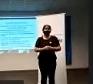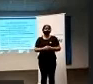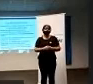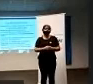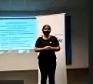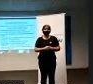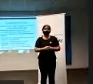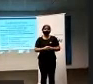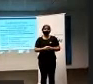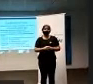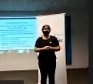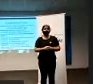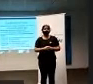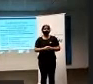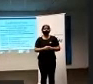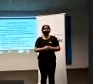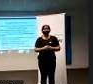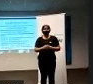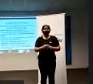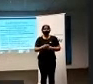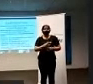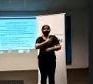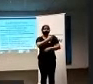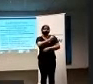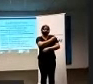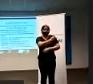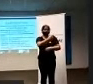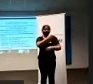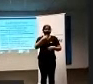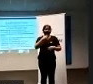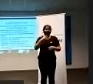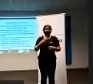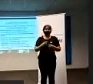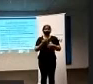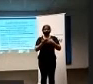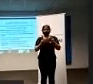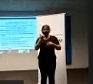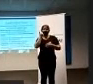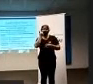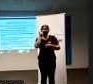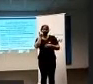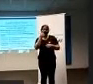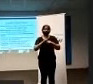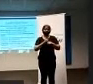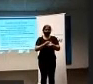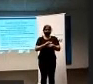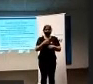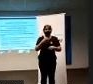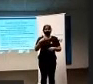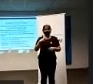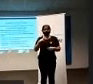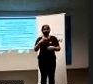crónicas que implican compromiso del estado general, antecedente de asma grave sin control de la enfermedad a pesar del uso adecuado de